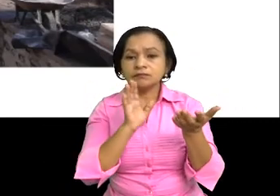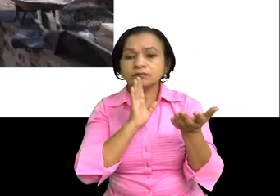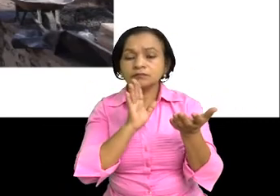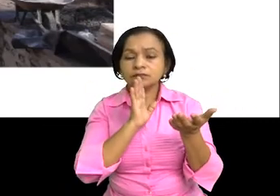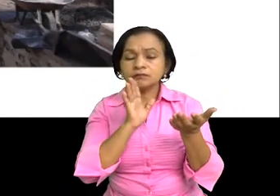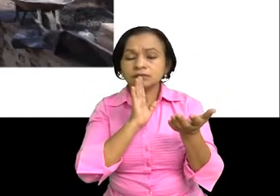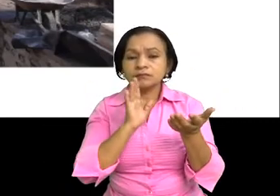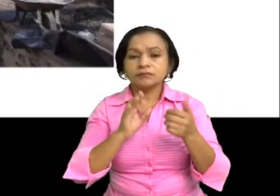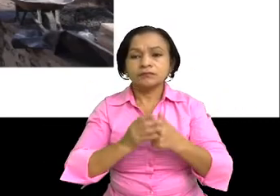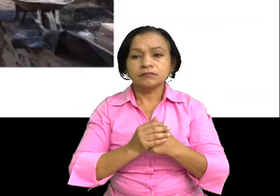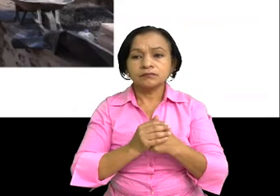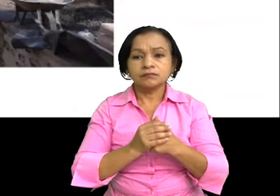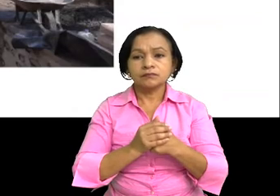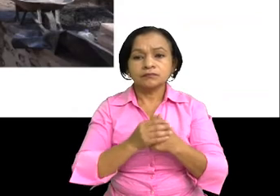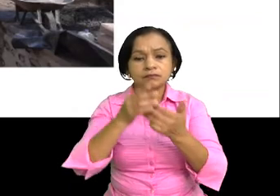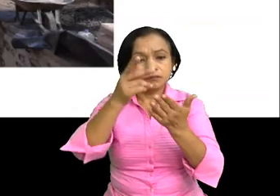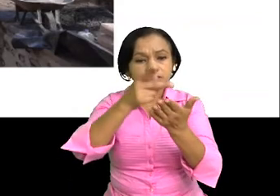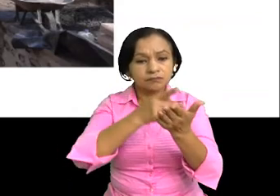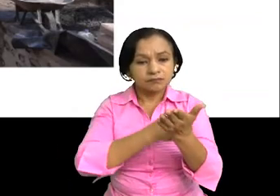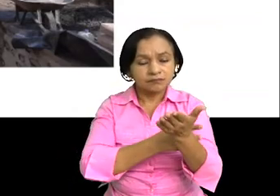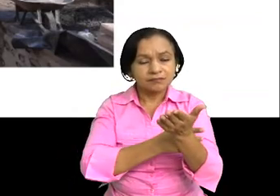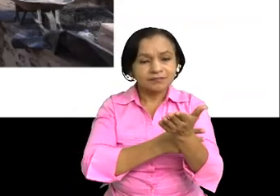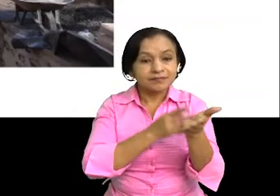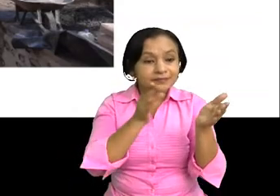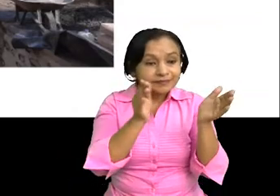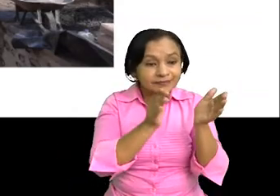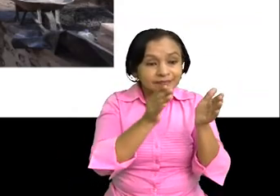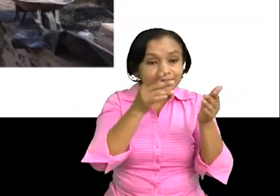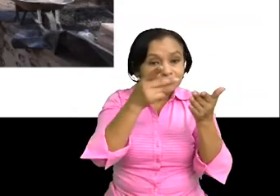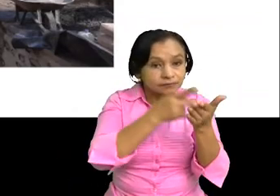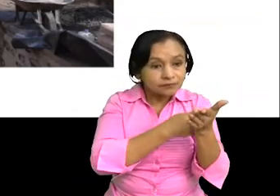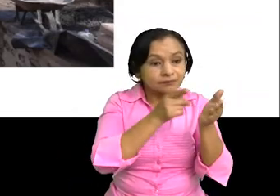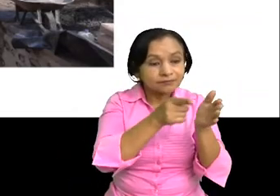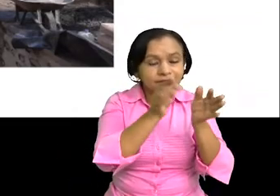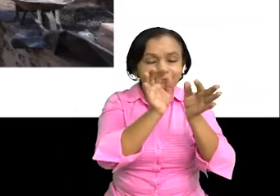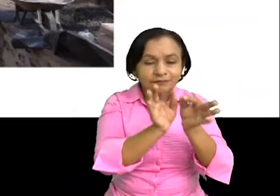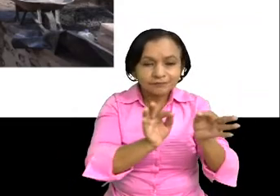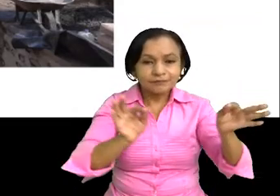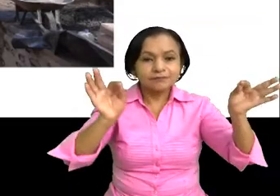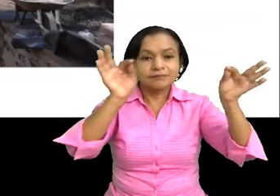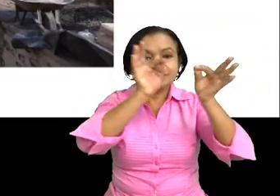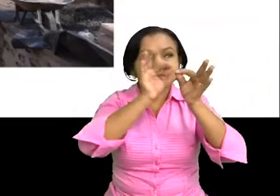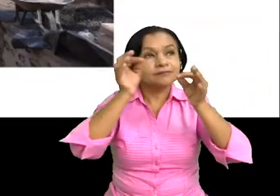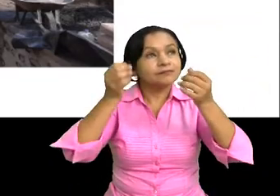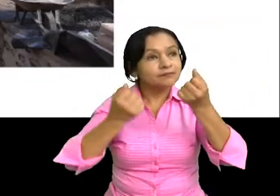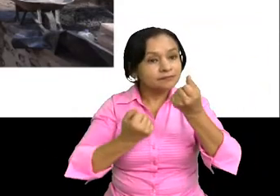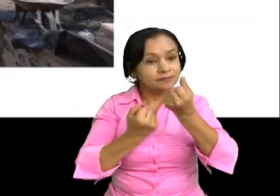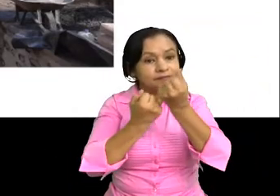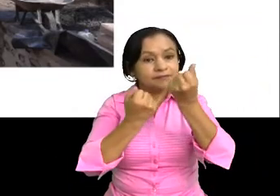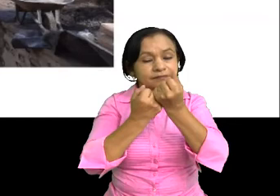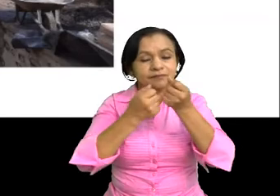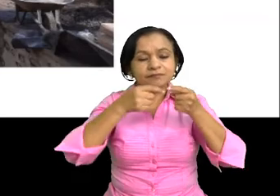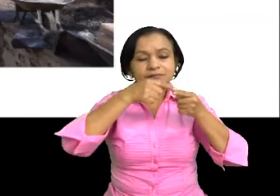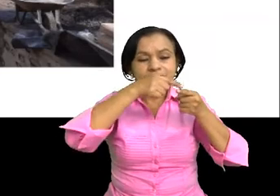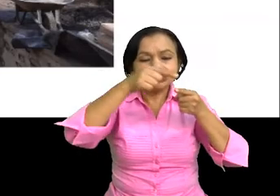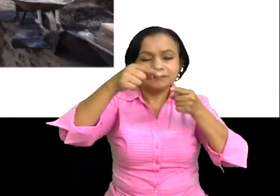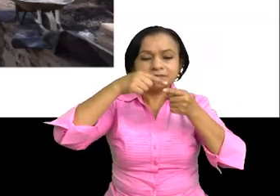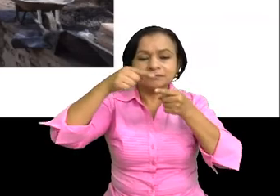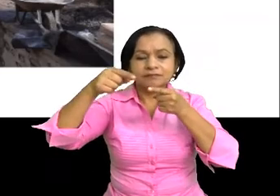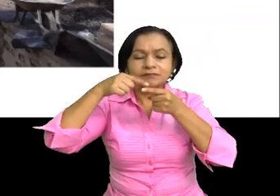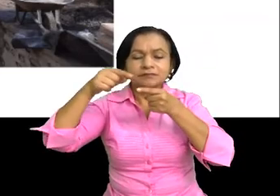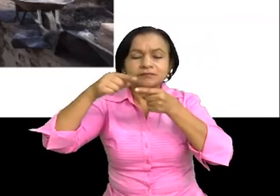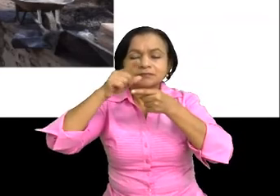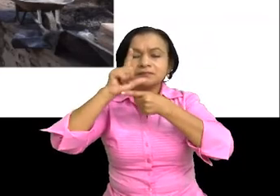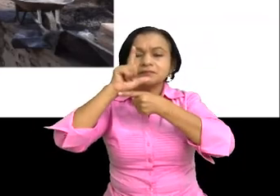esta oportunidad de los proyectos pequeños, pero que tienen un enorme impacto en las comunidades, en las comarcas, en